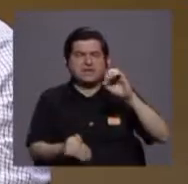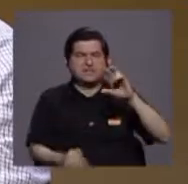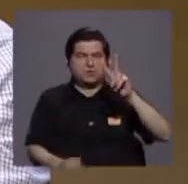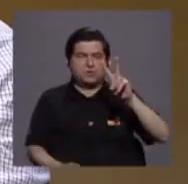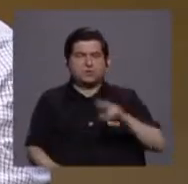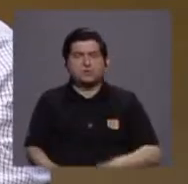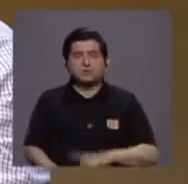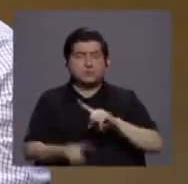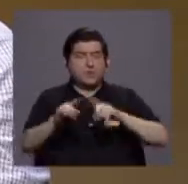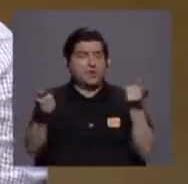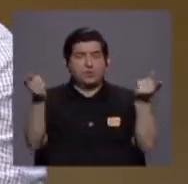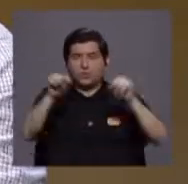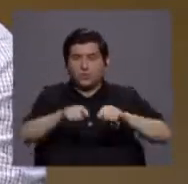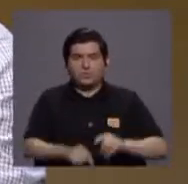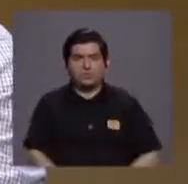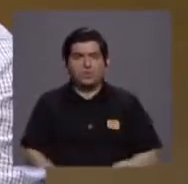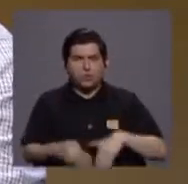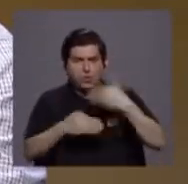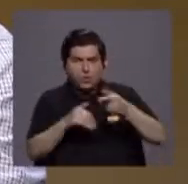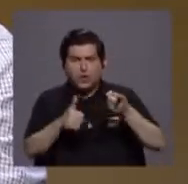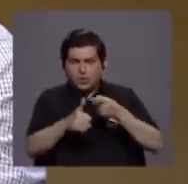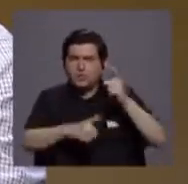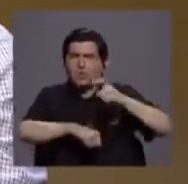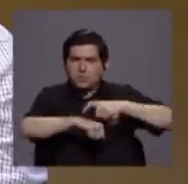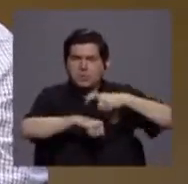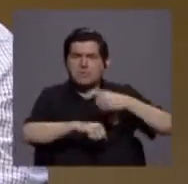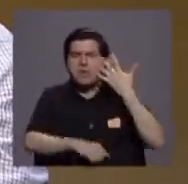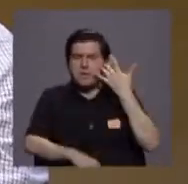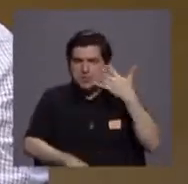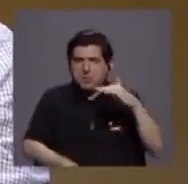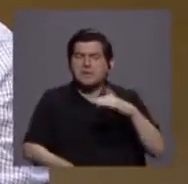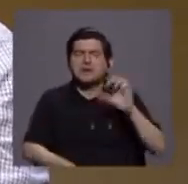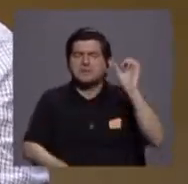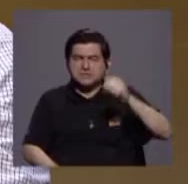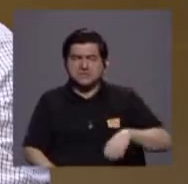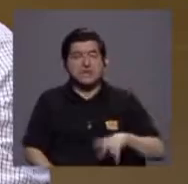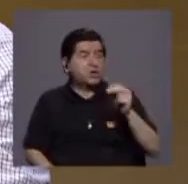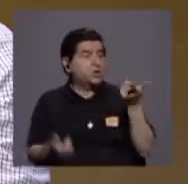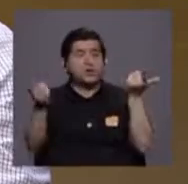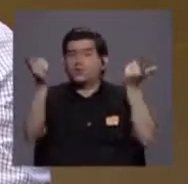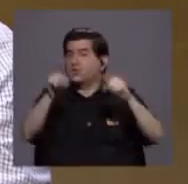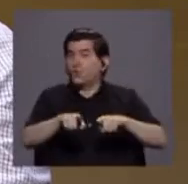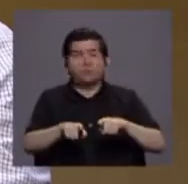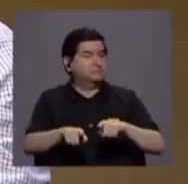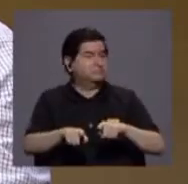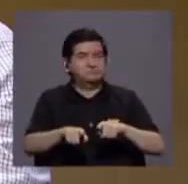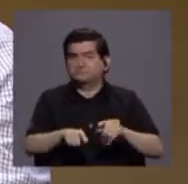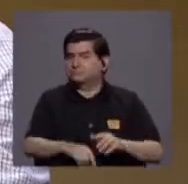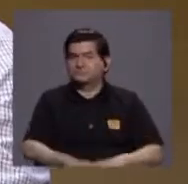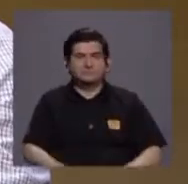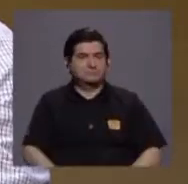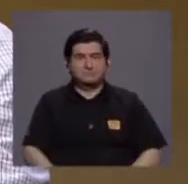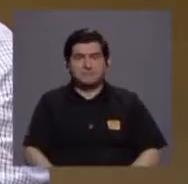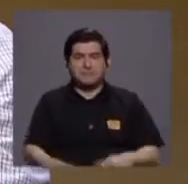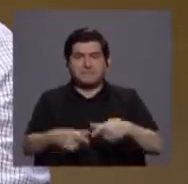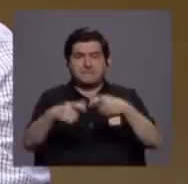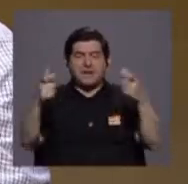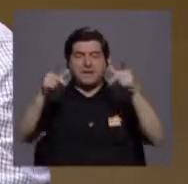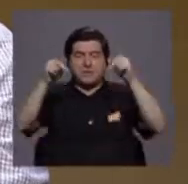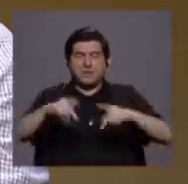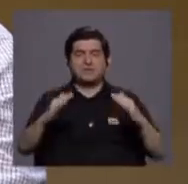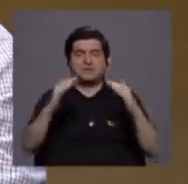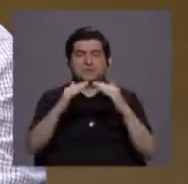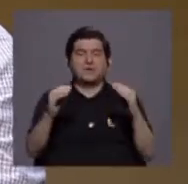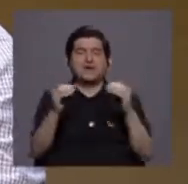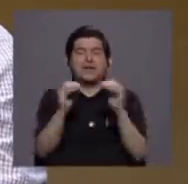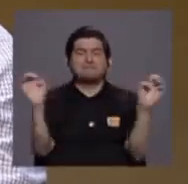O sea, después de un principio que parecía que iba a ser así, no se ha dado porque la mayoría de las personas estando en la casa consumen